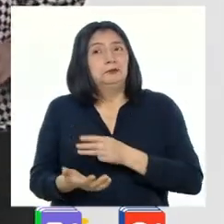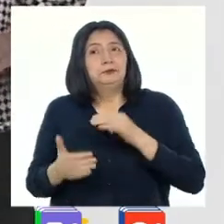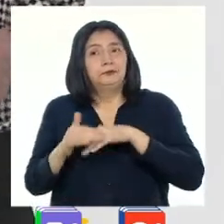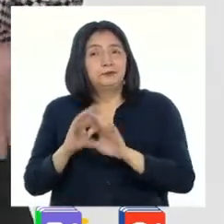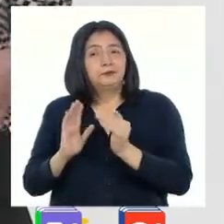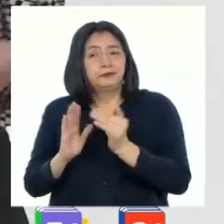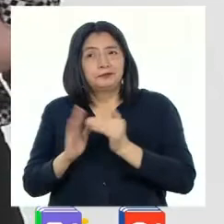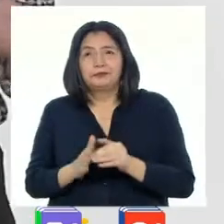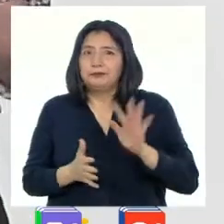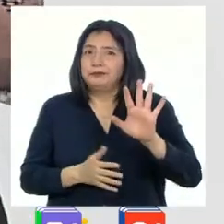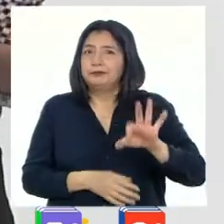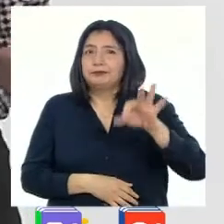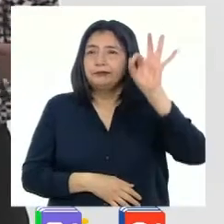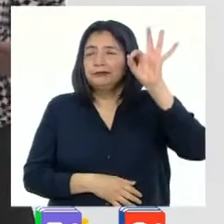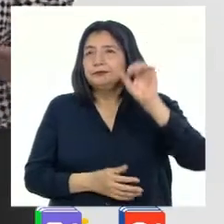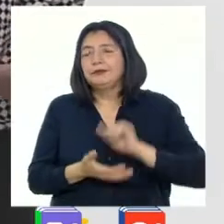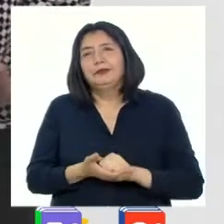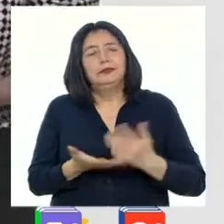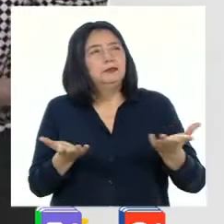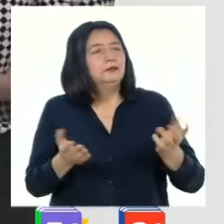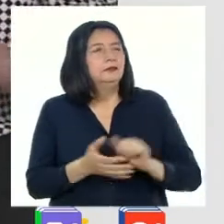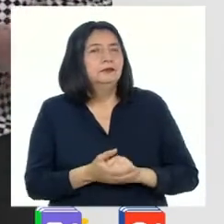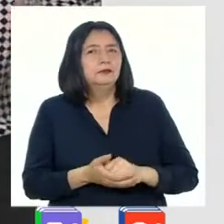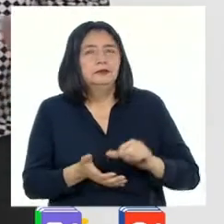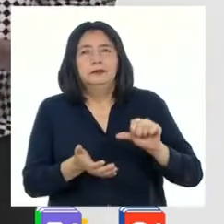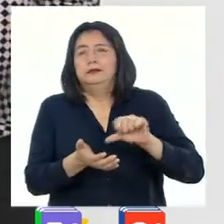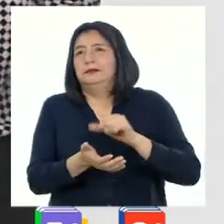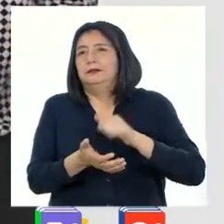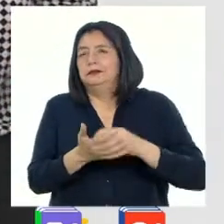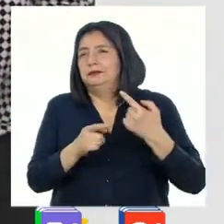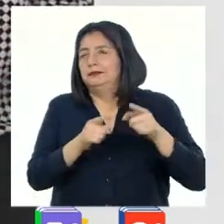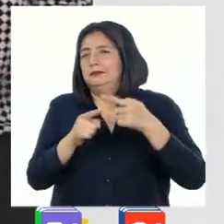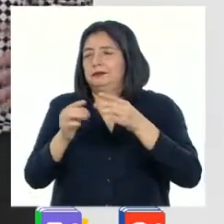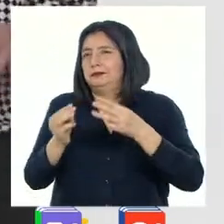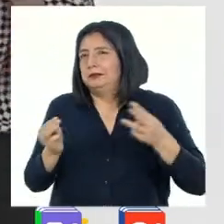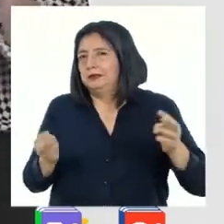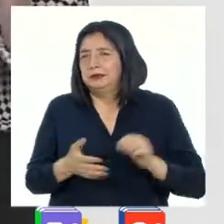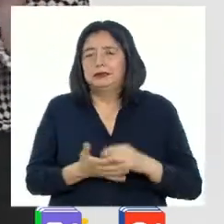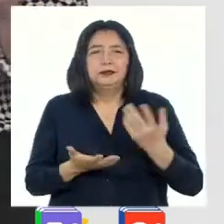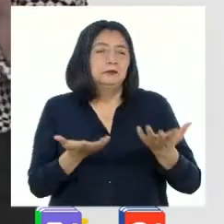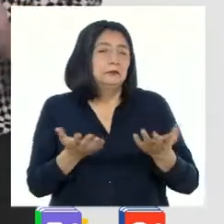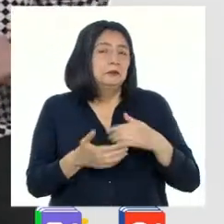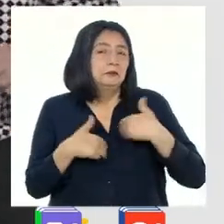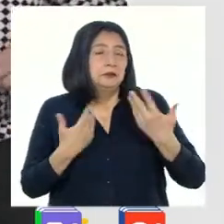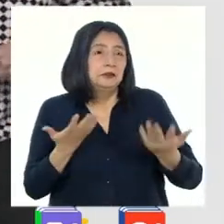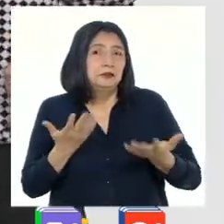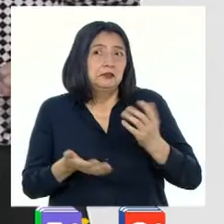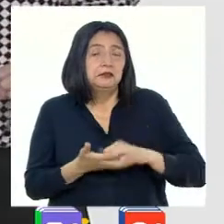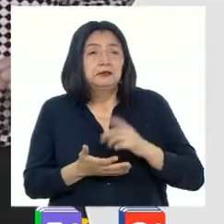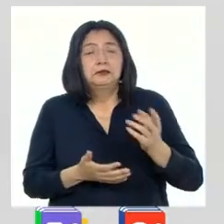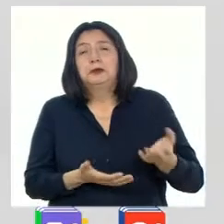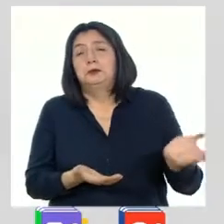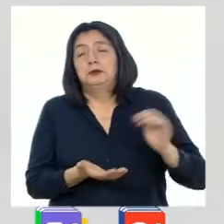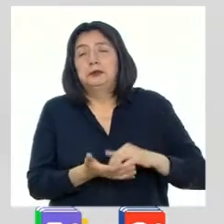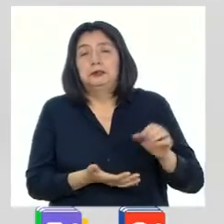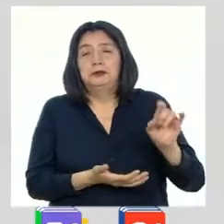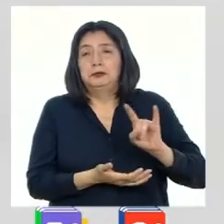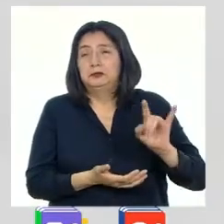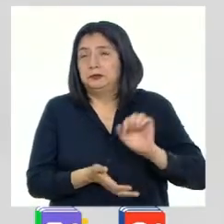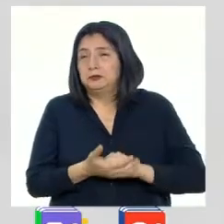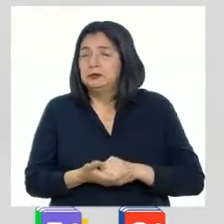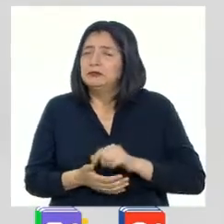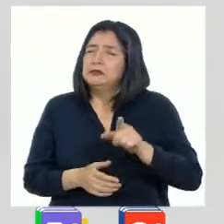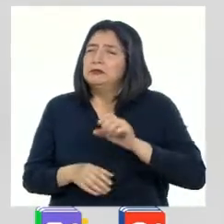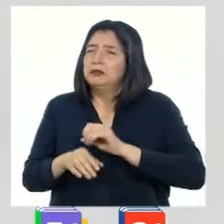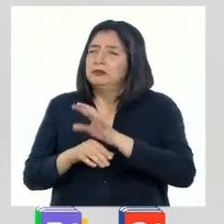en casa. Y si eliges una obra plástica, puedes utilizar diferentes materiales que tengas, los cuales pueden ser de reuso. Te